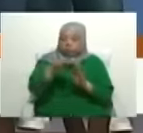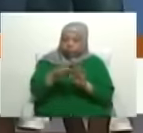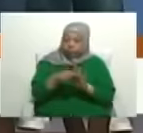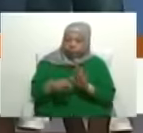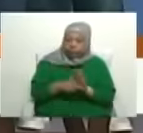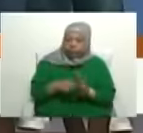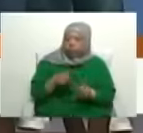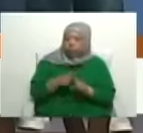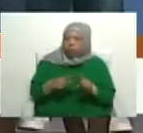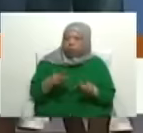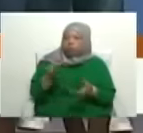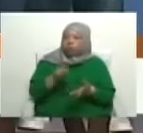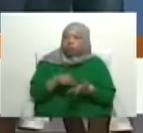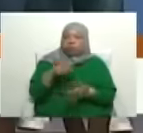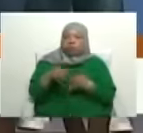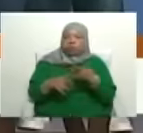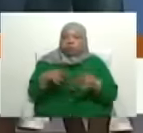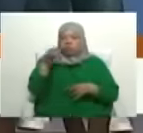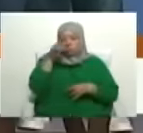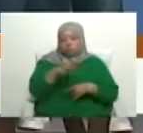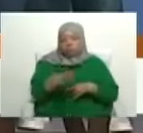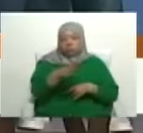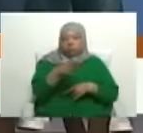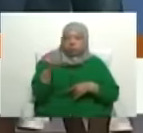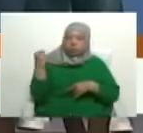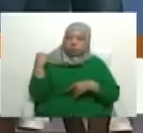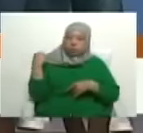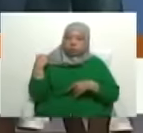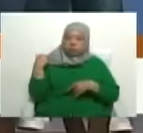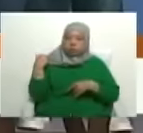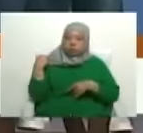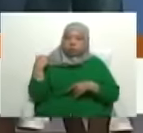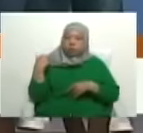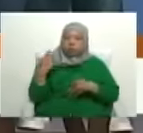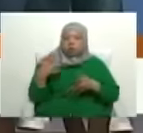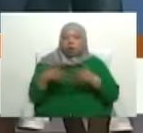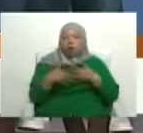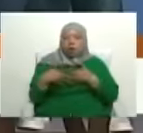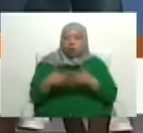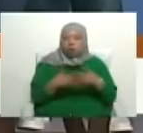pero no por eso menos conspirador, llamado Iván Carratú Molina en Miami,